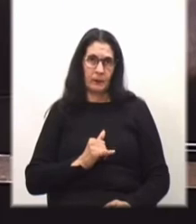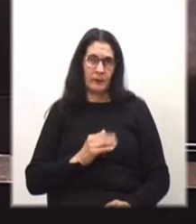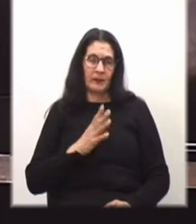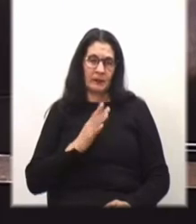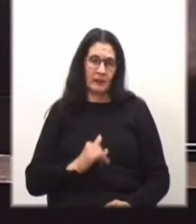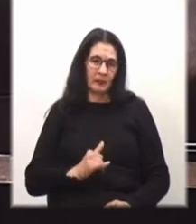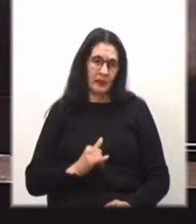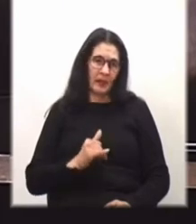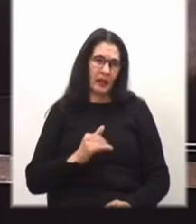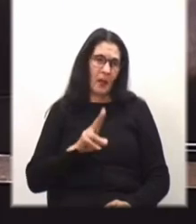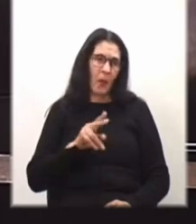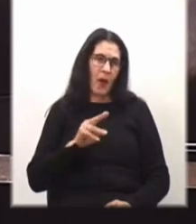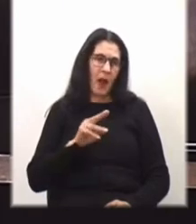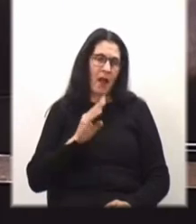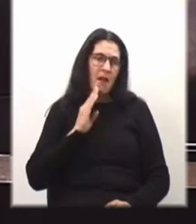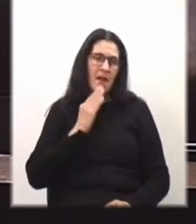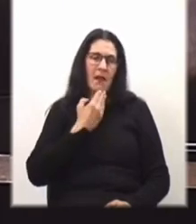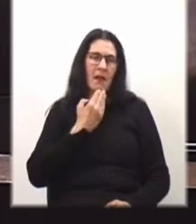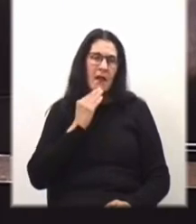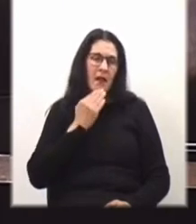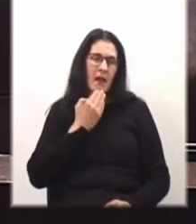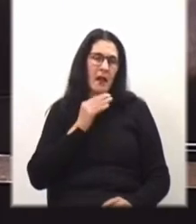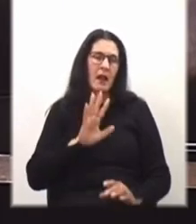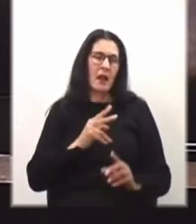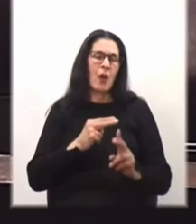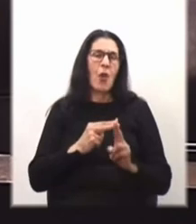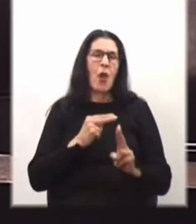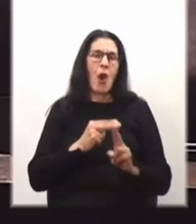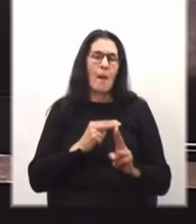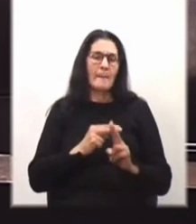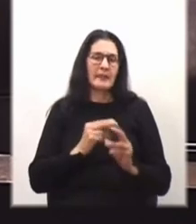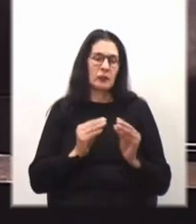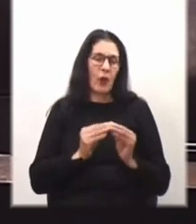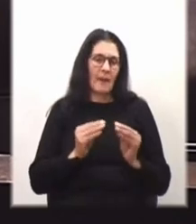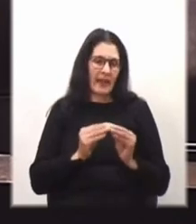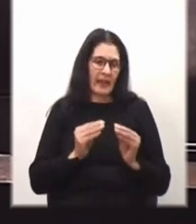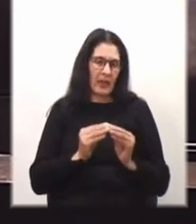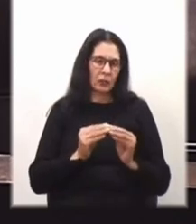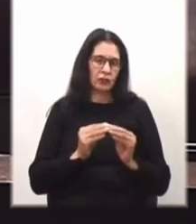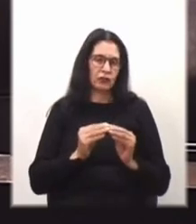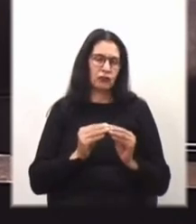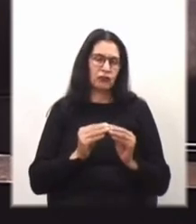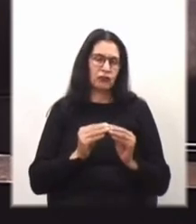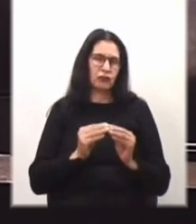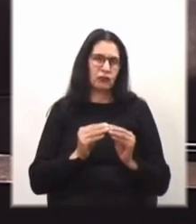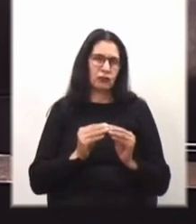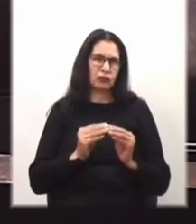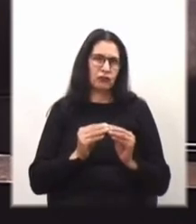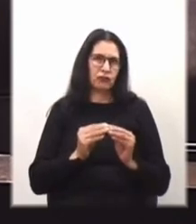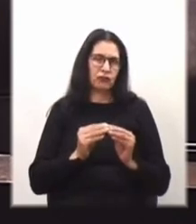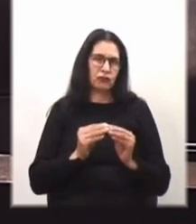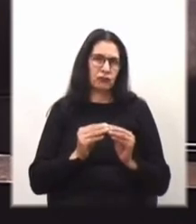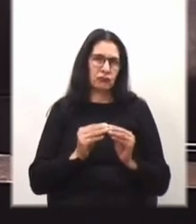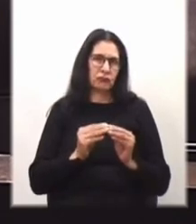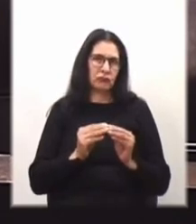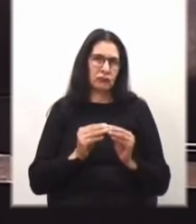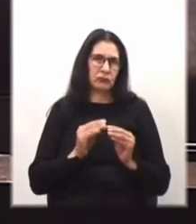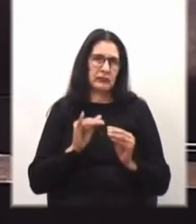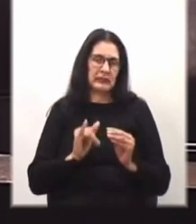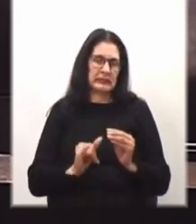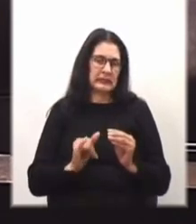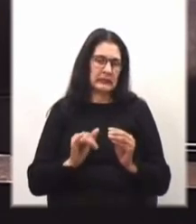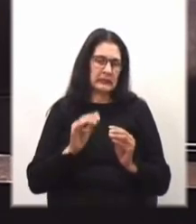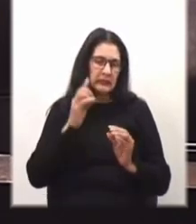caras, son nombres, son gente, son compañeras, son compañeros, y siendo